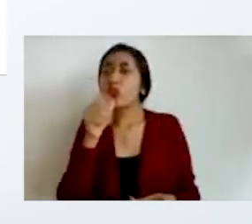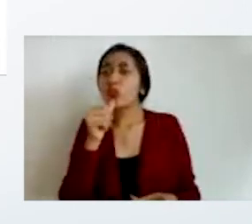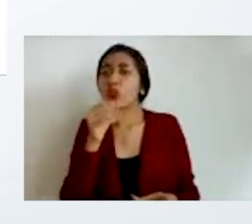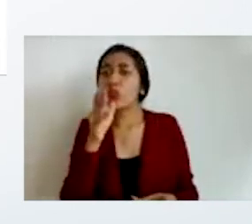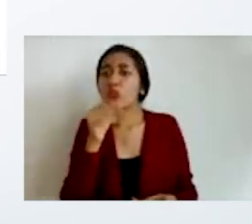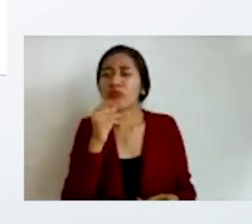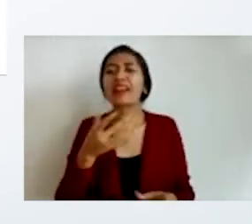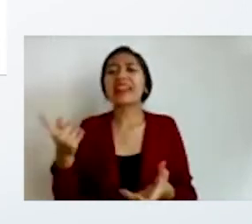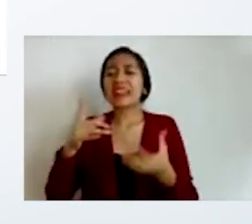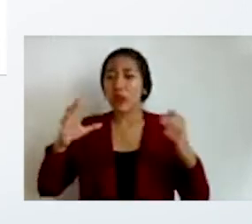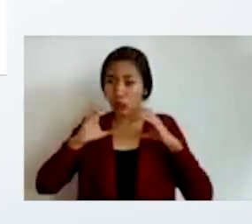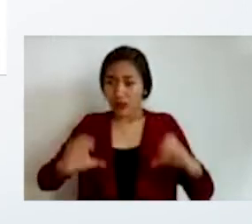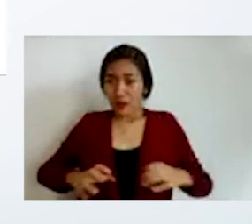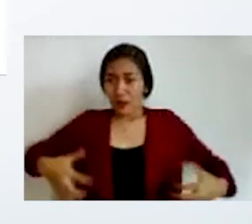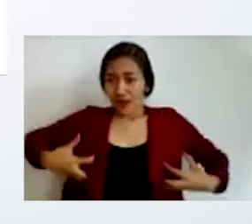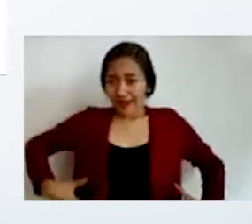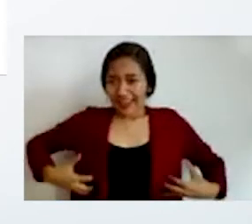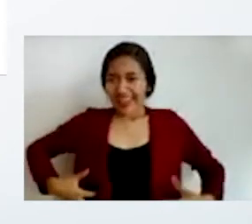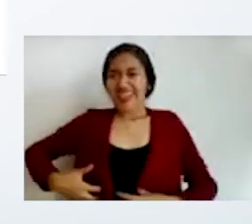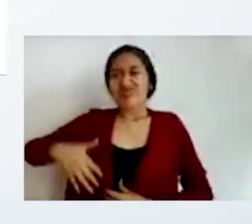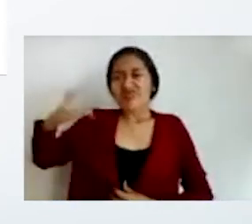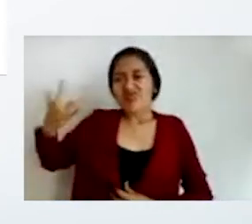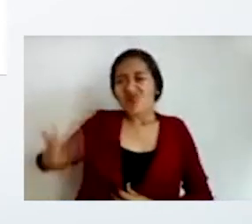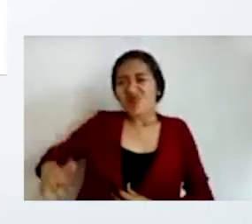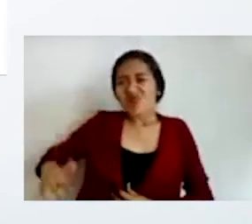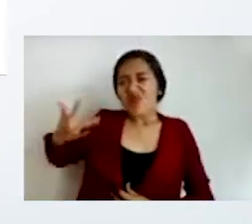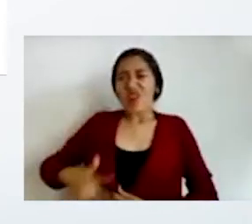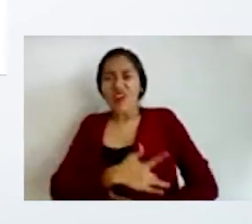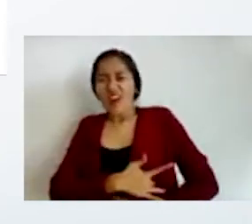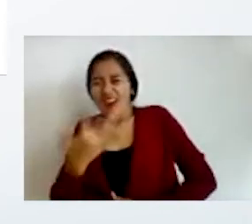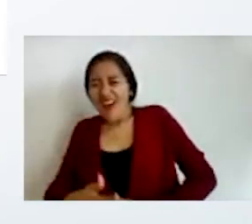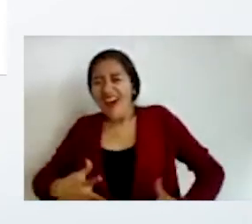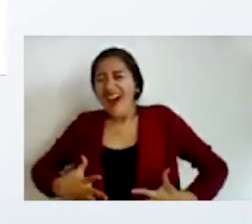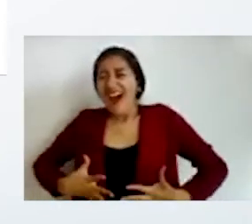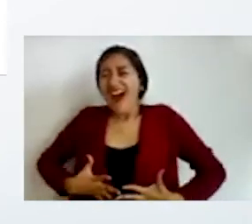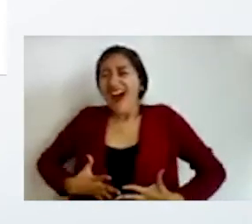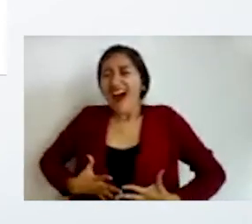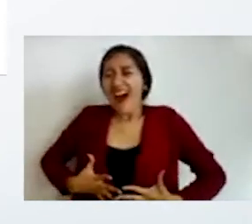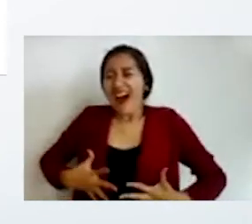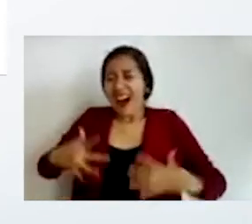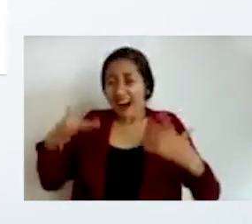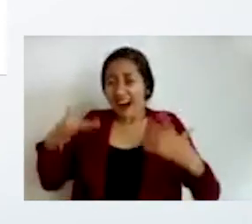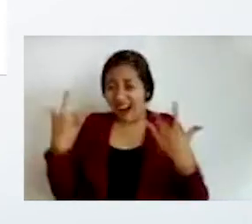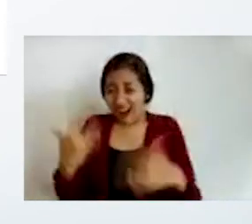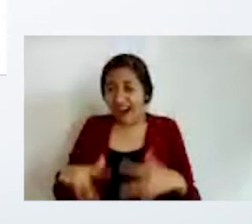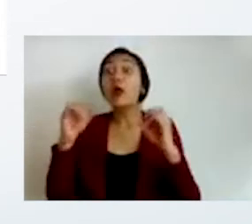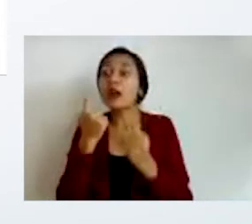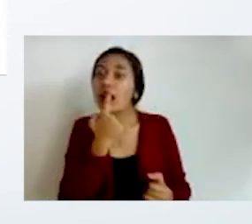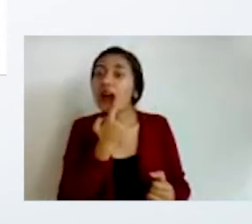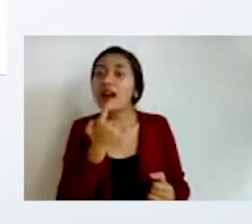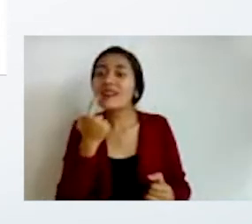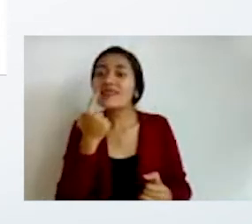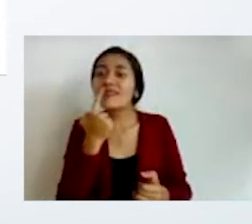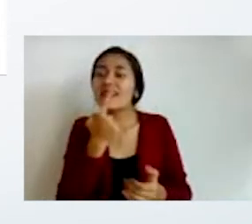el tórax y ya muy adelante, o bueno, en una forma más extrema, se les ponen azules los labios, la cara